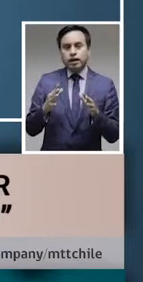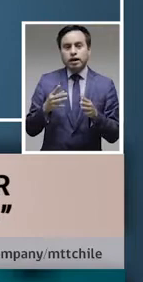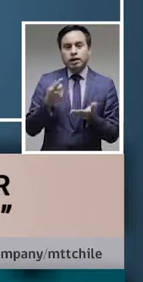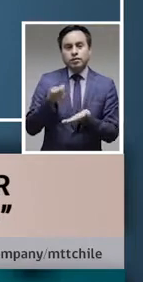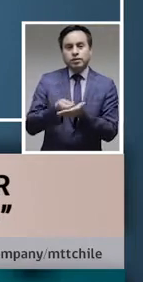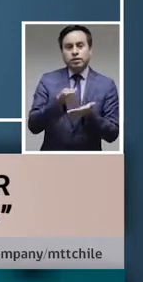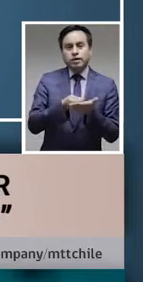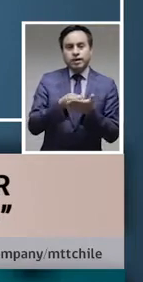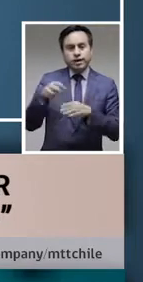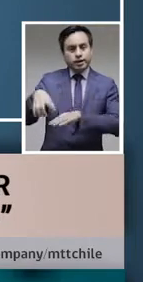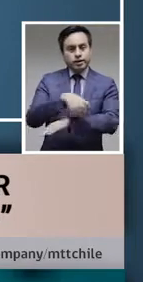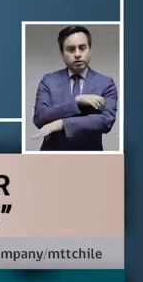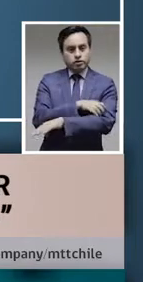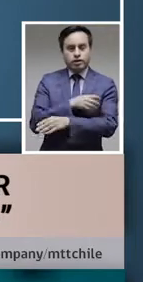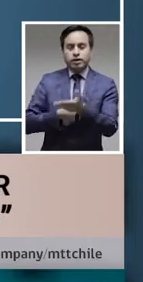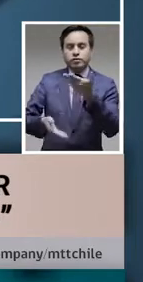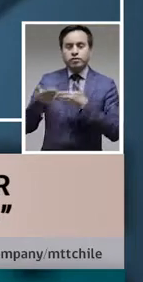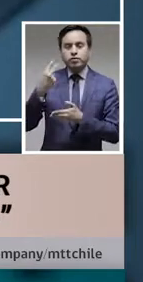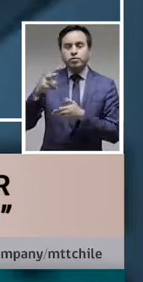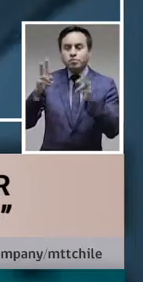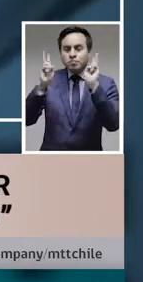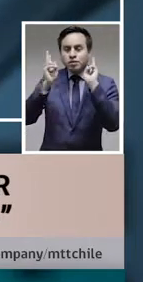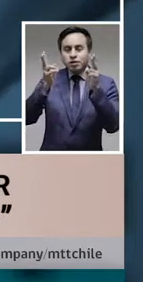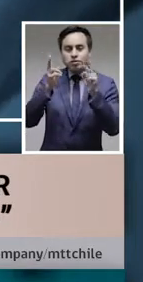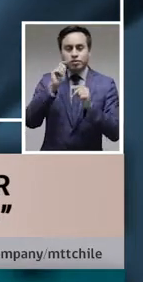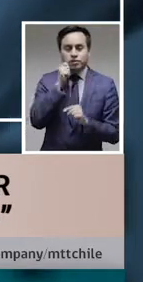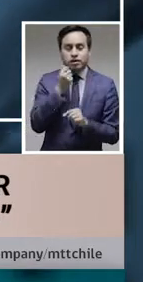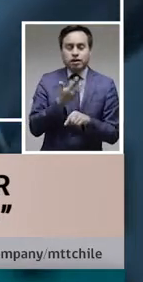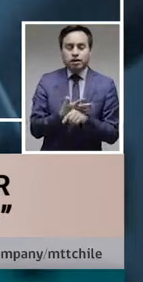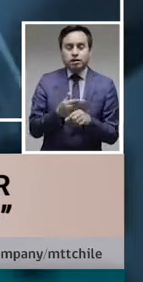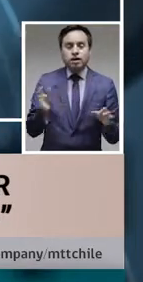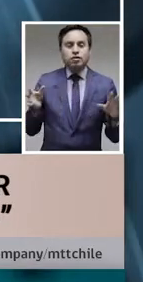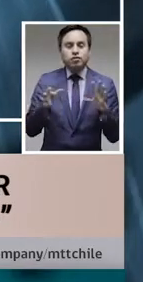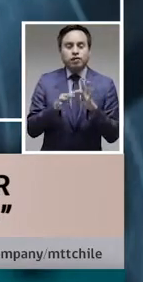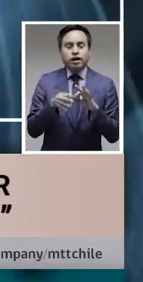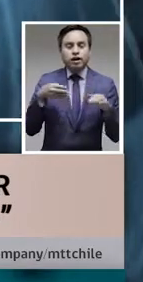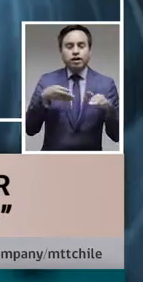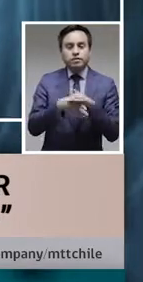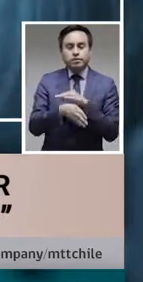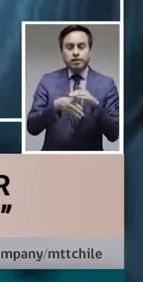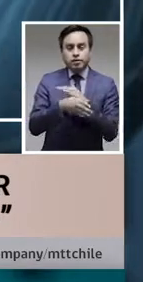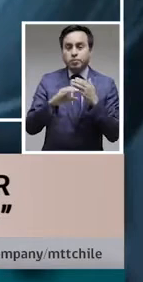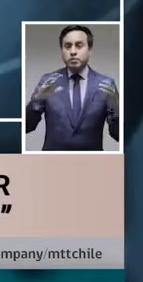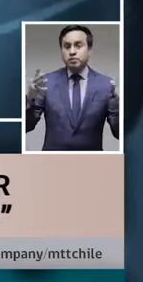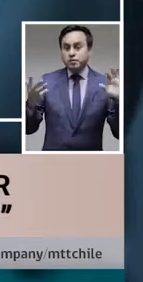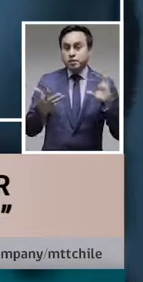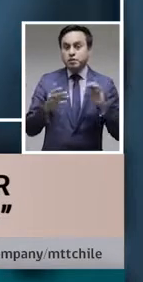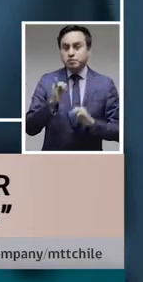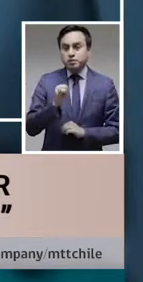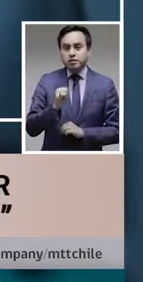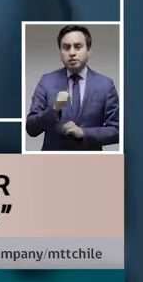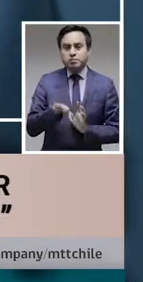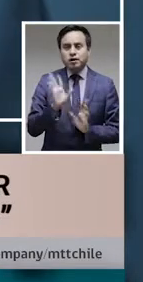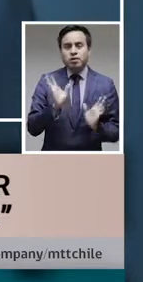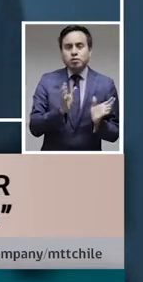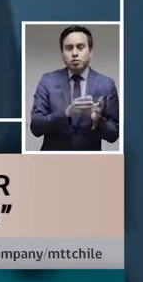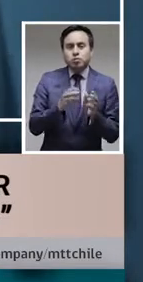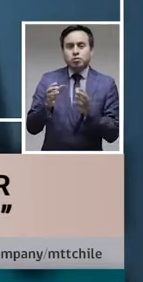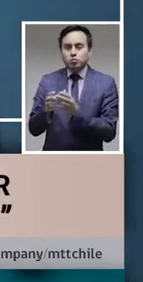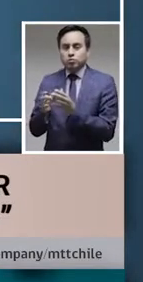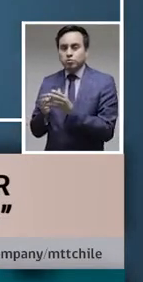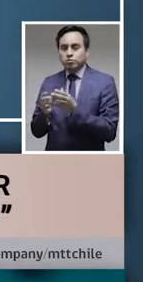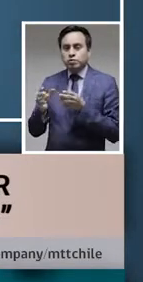en regiones con Renueva tu Micro también tienen asociada accesibilidad universal. Mientras más grupos